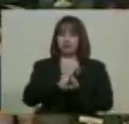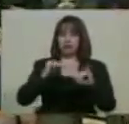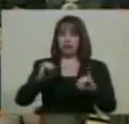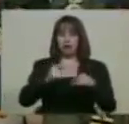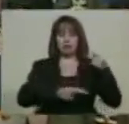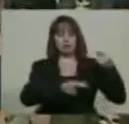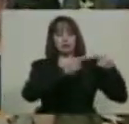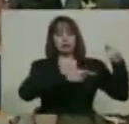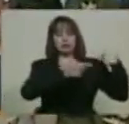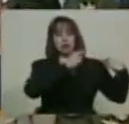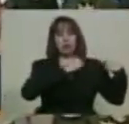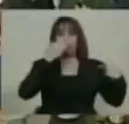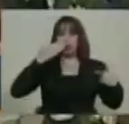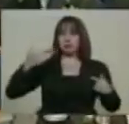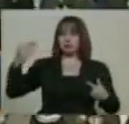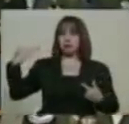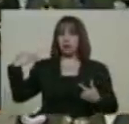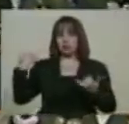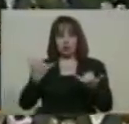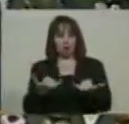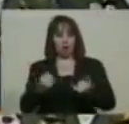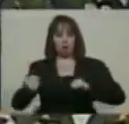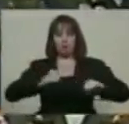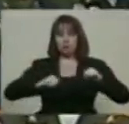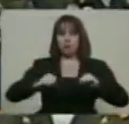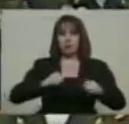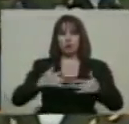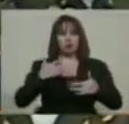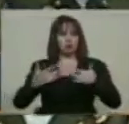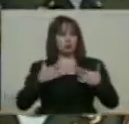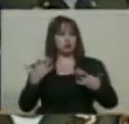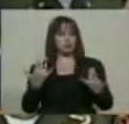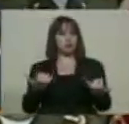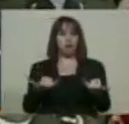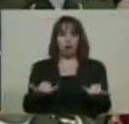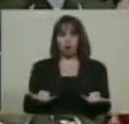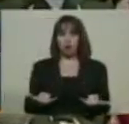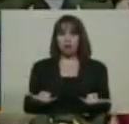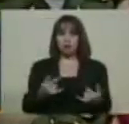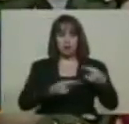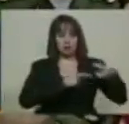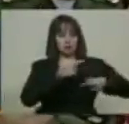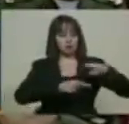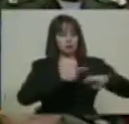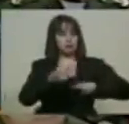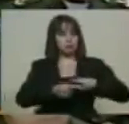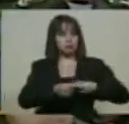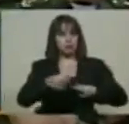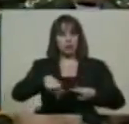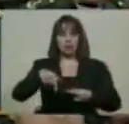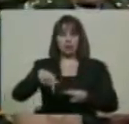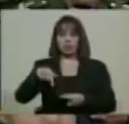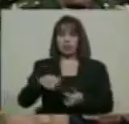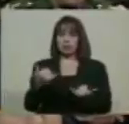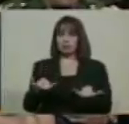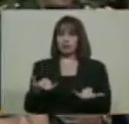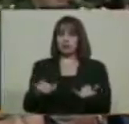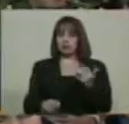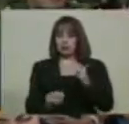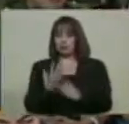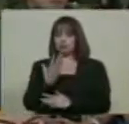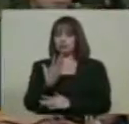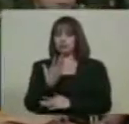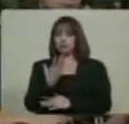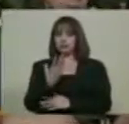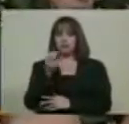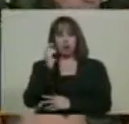pasado y verlas en el movimiento dinámico de las décadas de este siglo aún naciente,